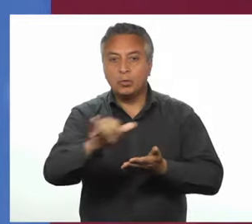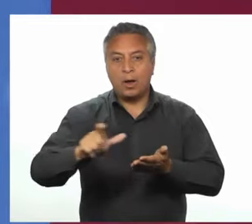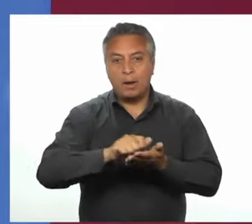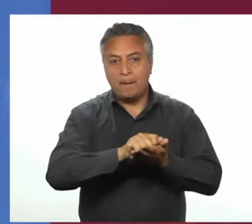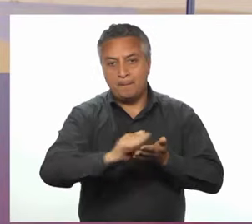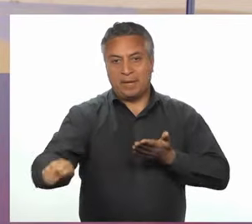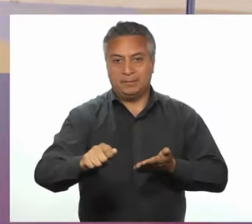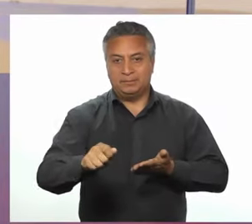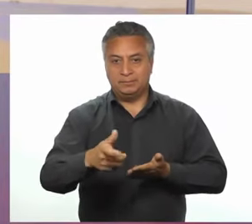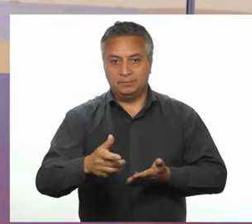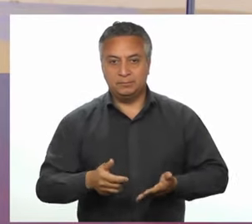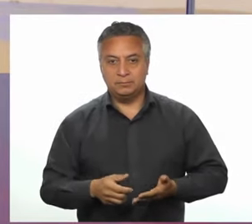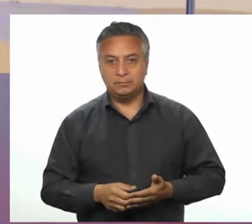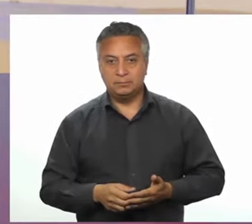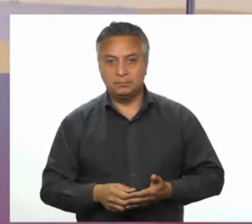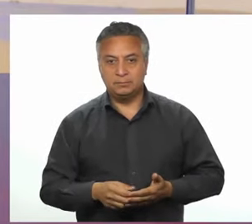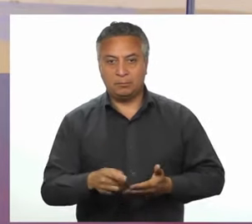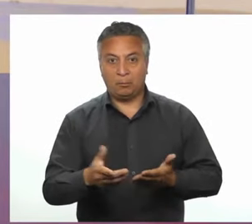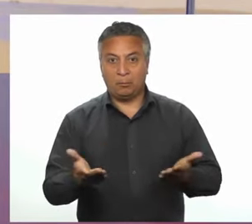retiramos.